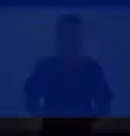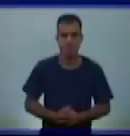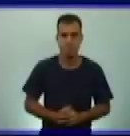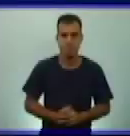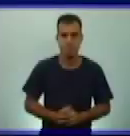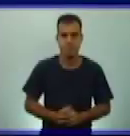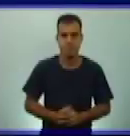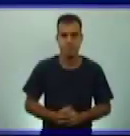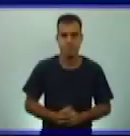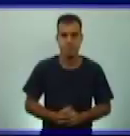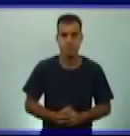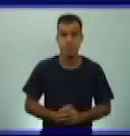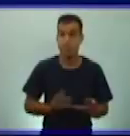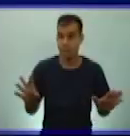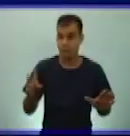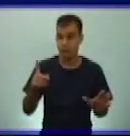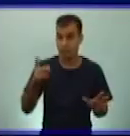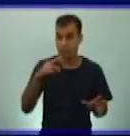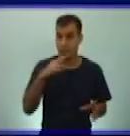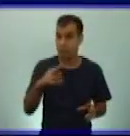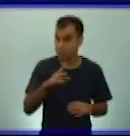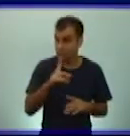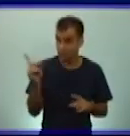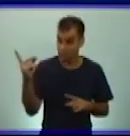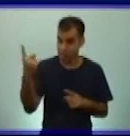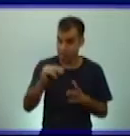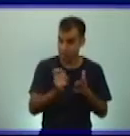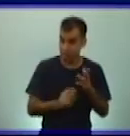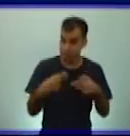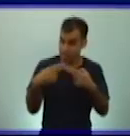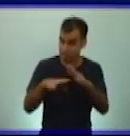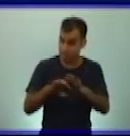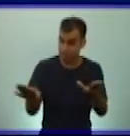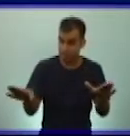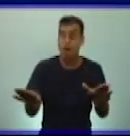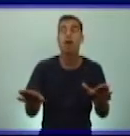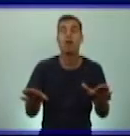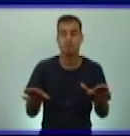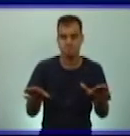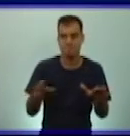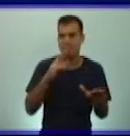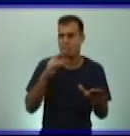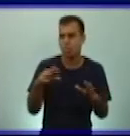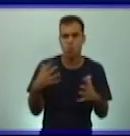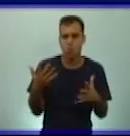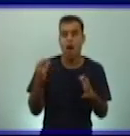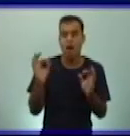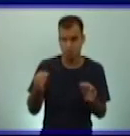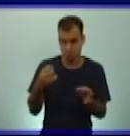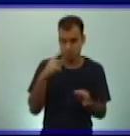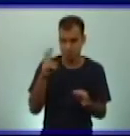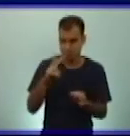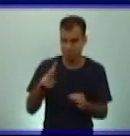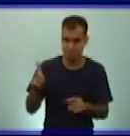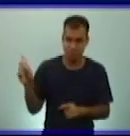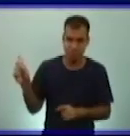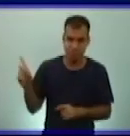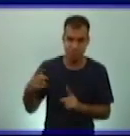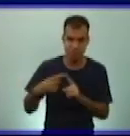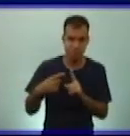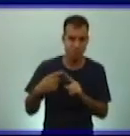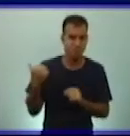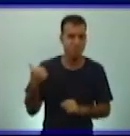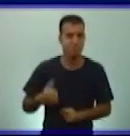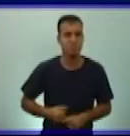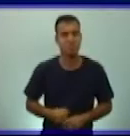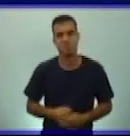Imagino ya hayan encontrado la respuesta a esta actividad. Bien, la respuesta de la actividad era la siguiente. La conquista americana tuvo